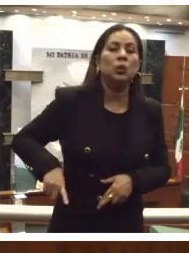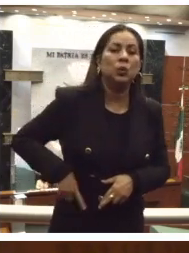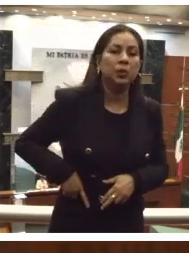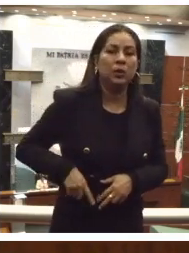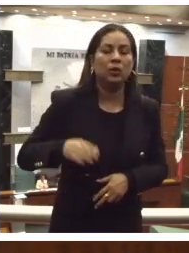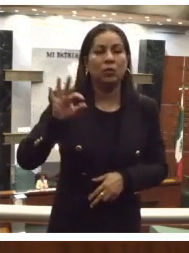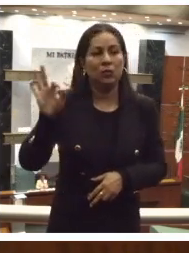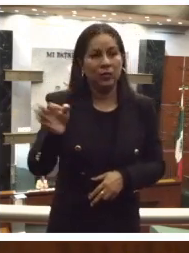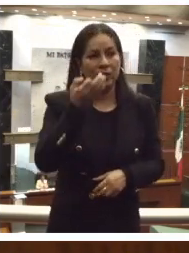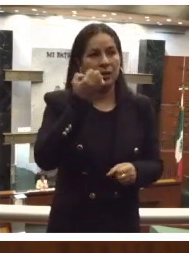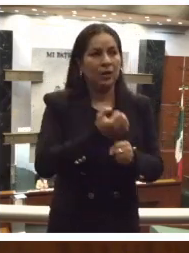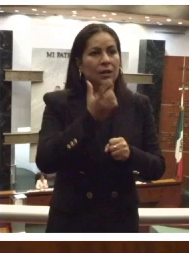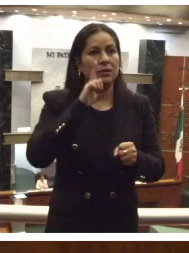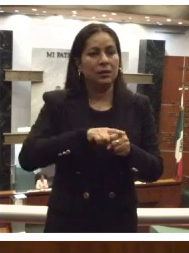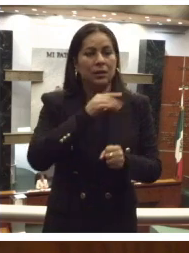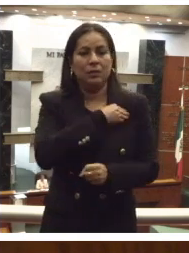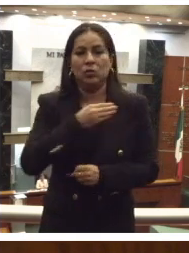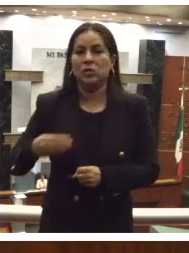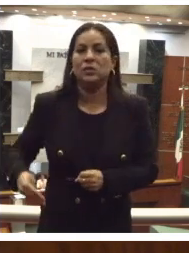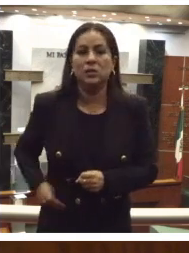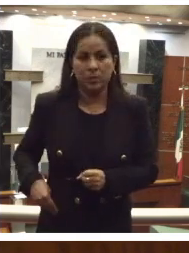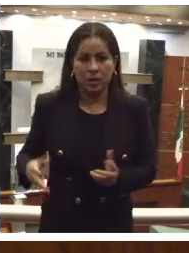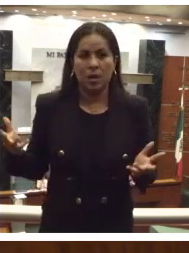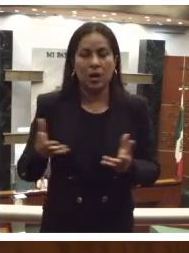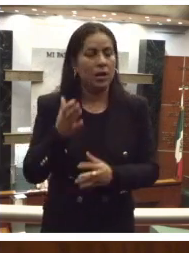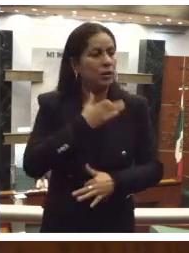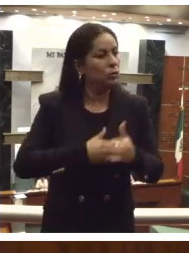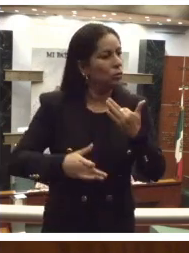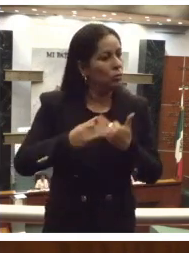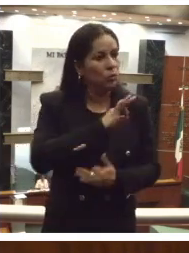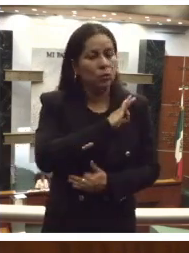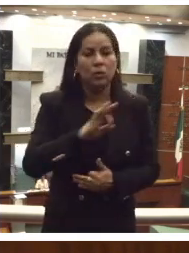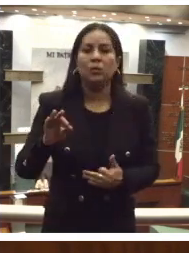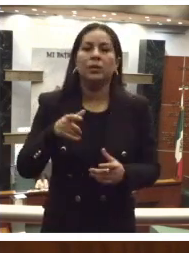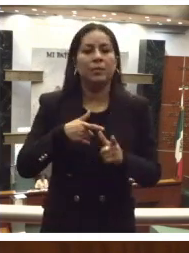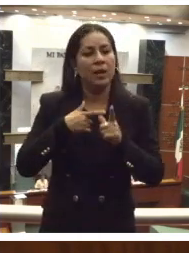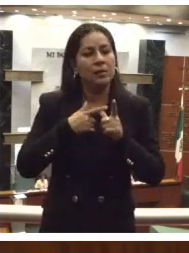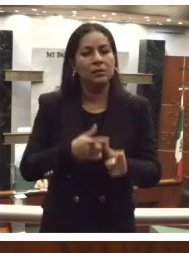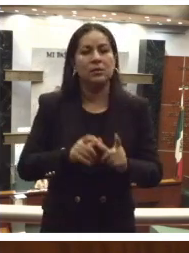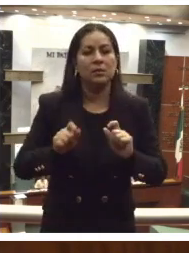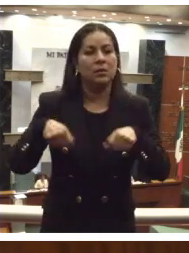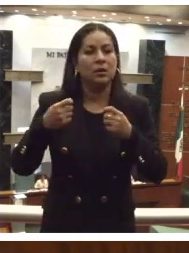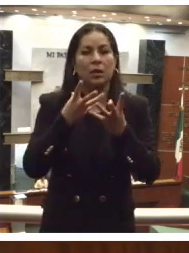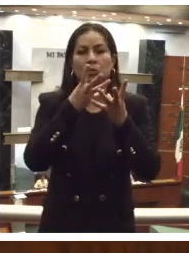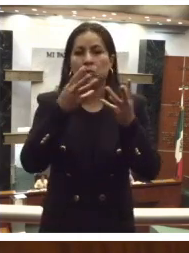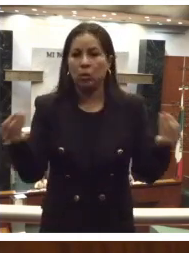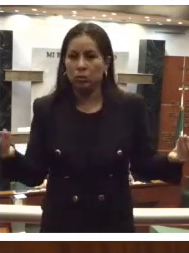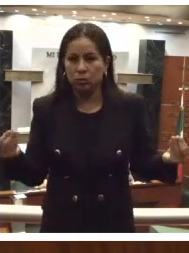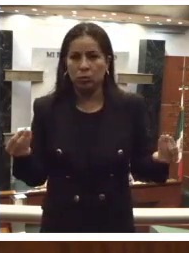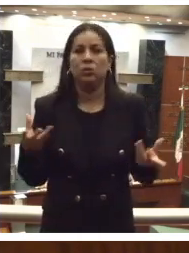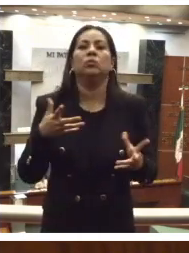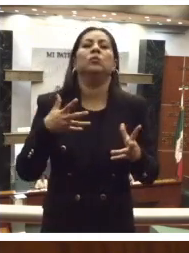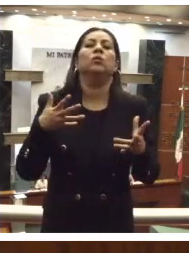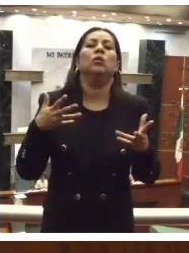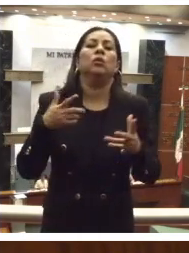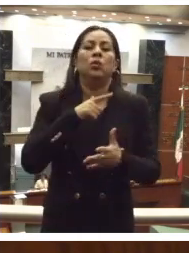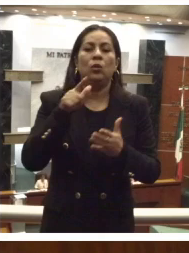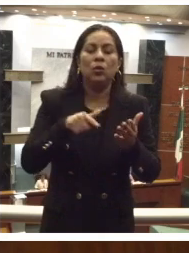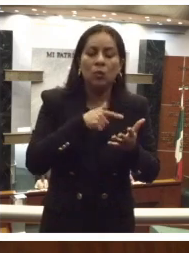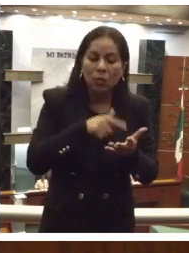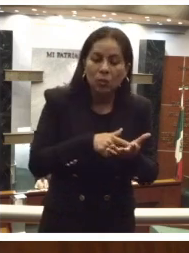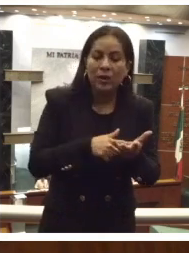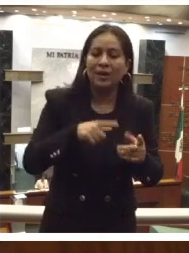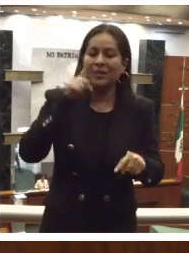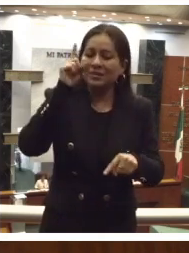nivel federal, estatal y municipal hará todo lo posible para continuar dando soluciones, por generar espacios libres